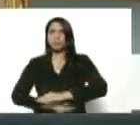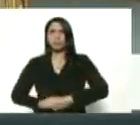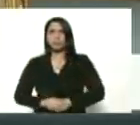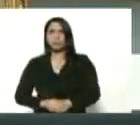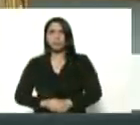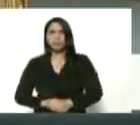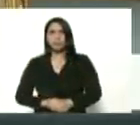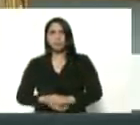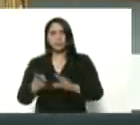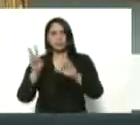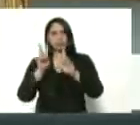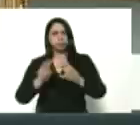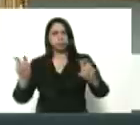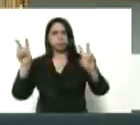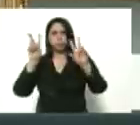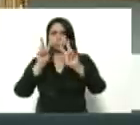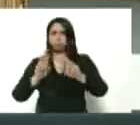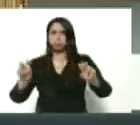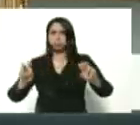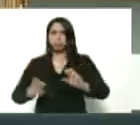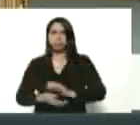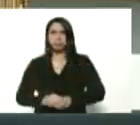se revisó,